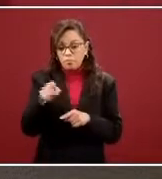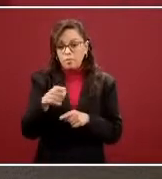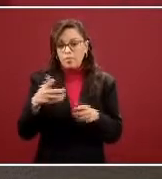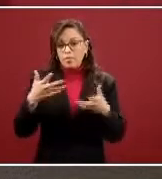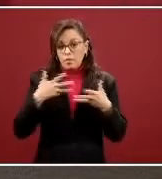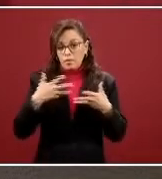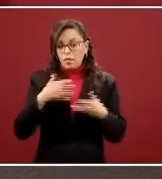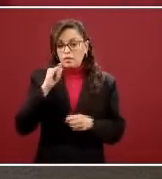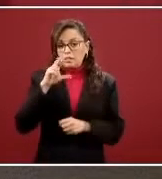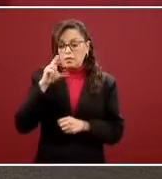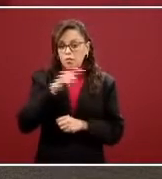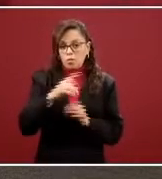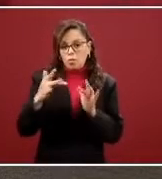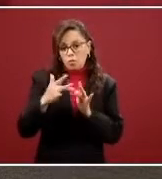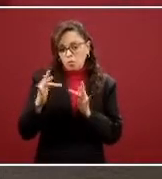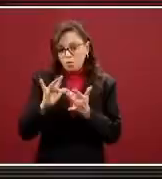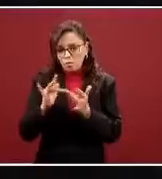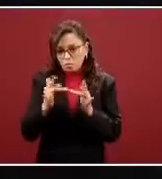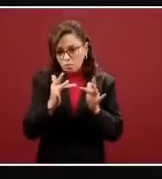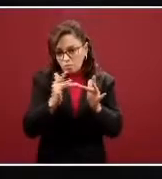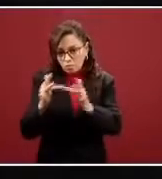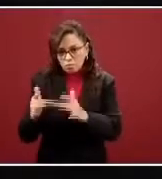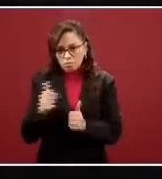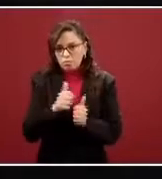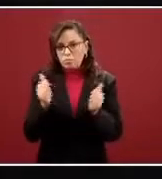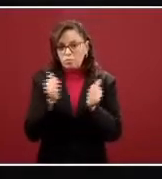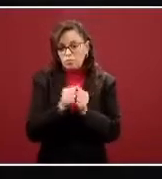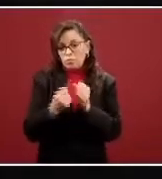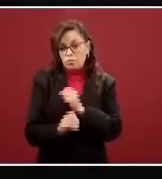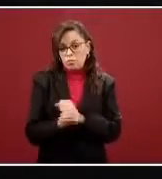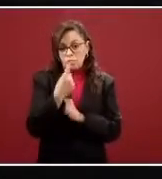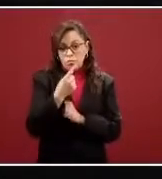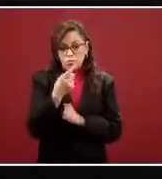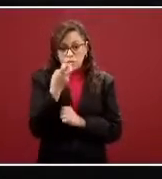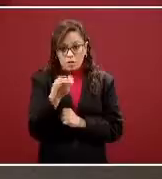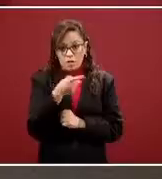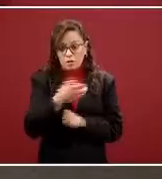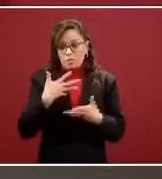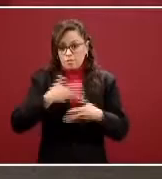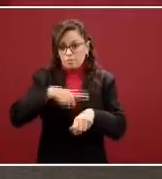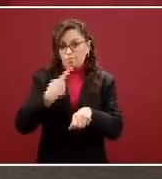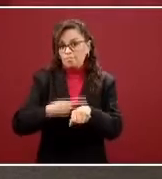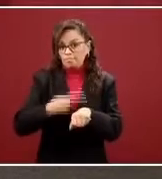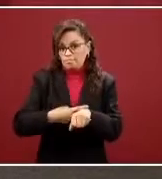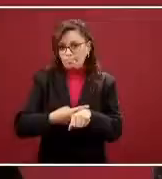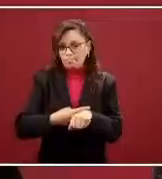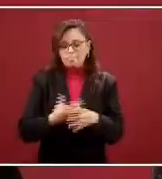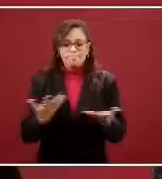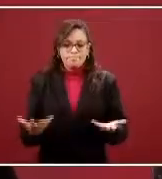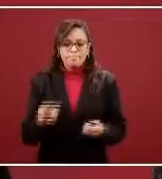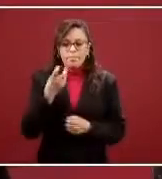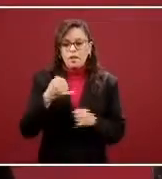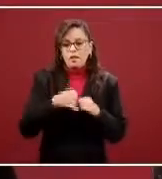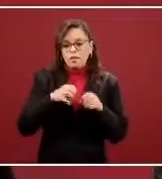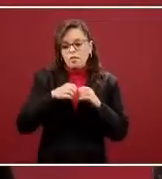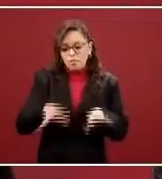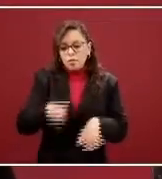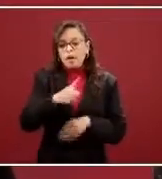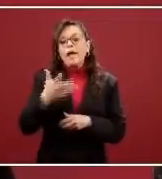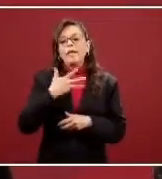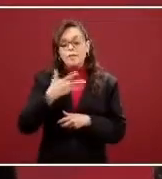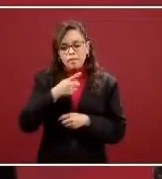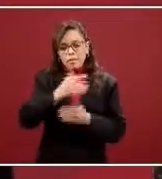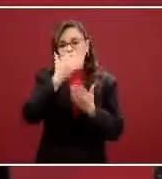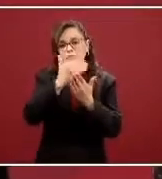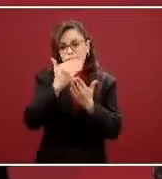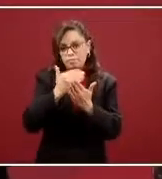un contacto o contactos varios en relación a un caso, esta es información con la que se cuenta en las bases de datos y en la información